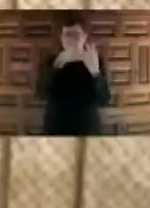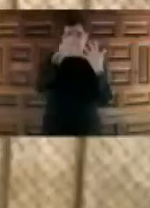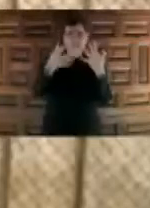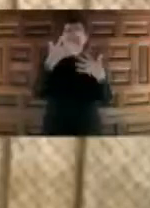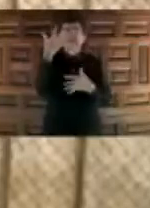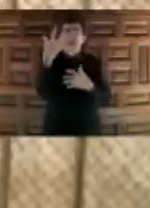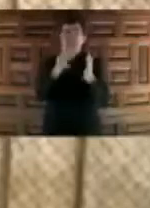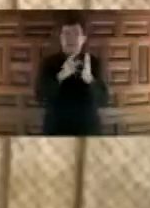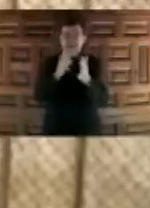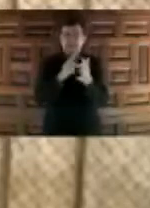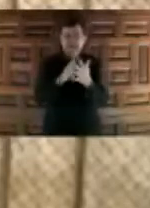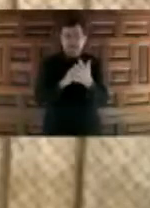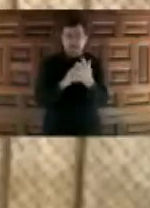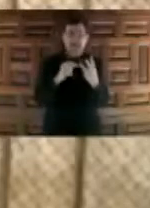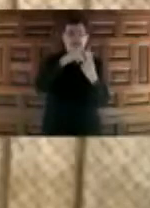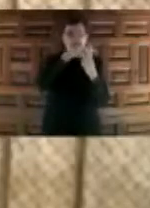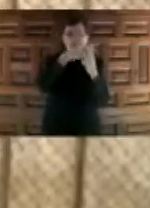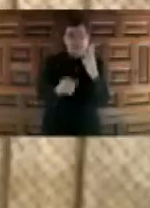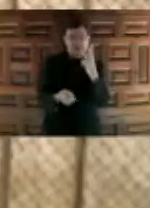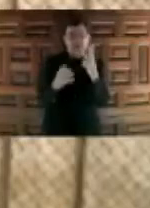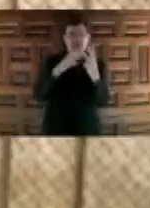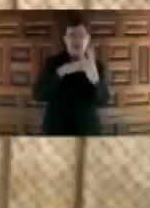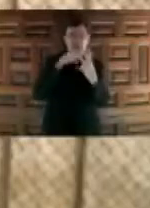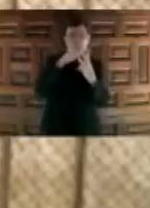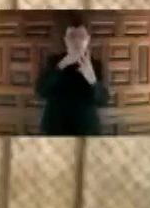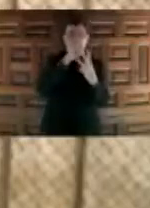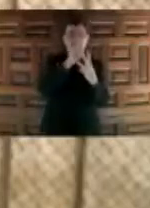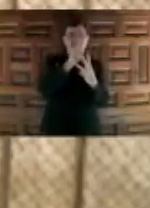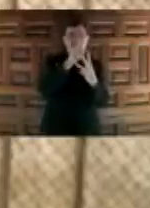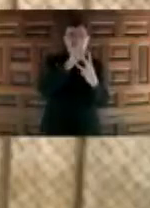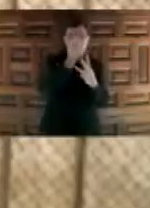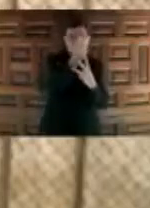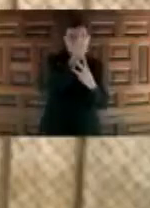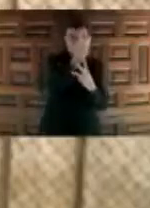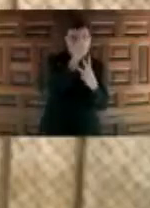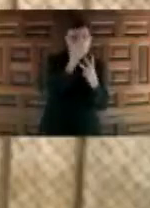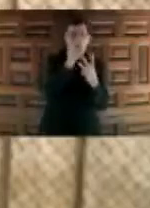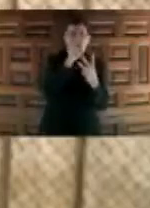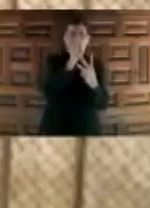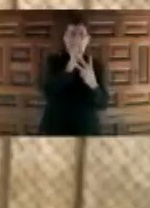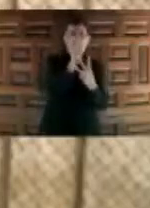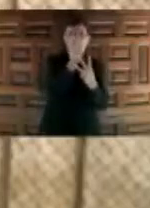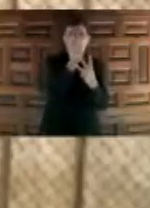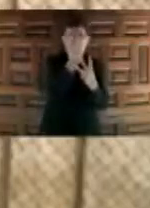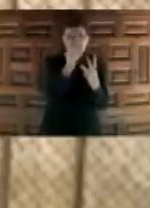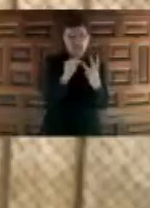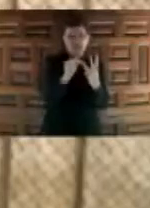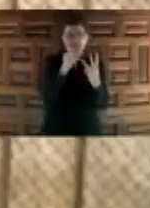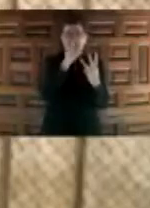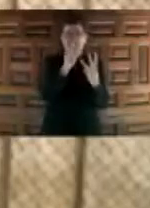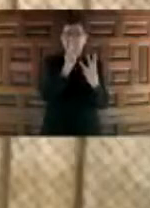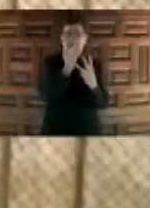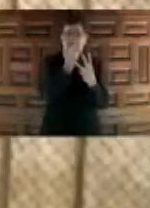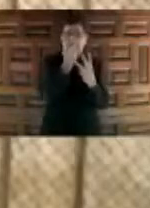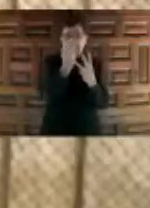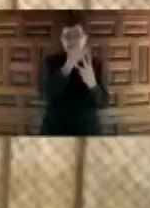momentos. En las 3 primeras, cada ronda se dará respuesta a una de las preguntas. Luego, en la 4ta ronda,